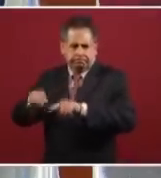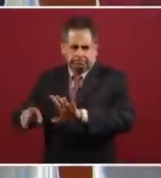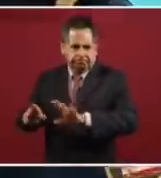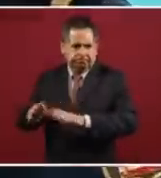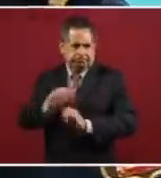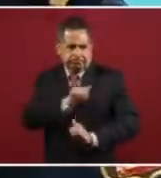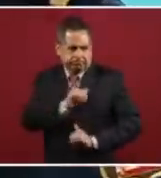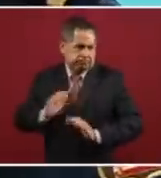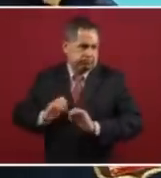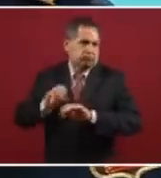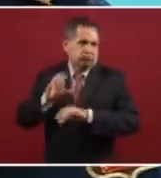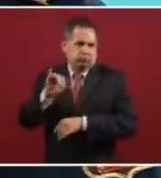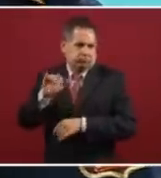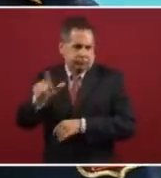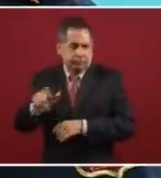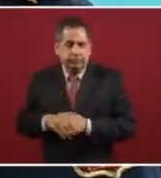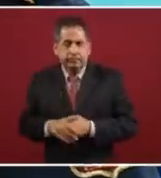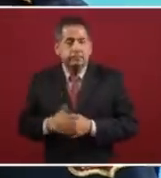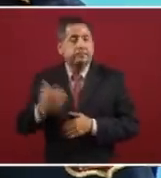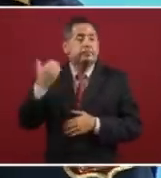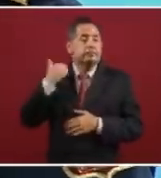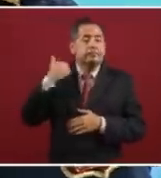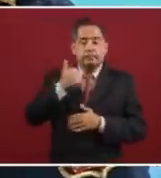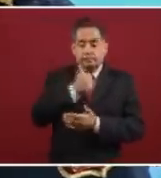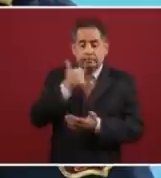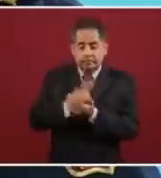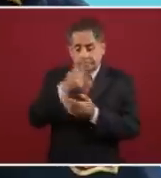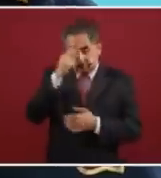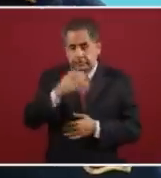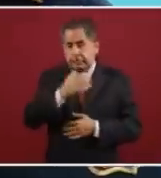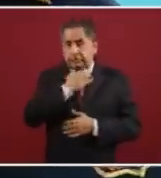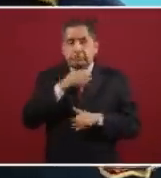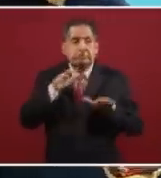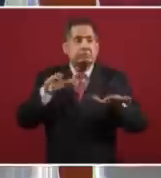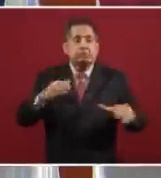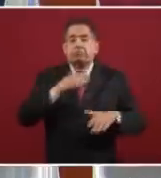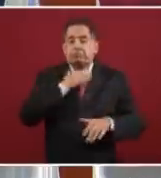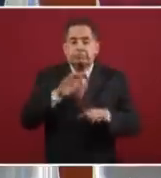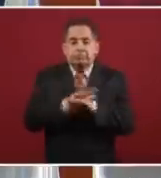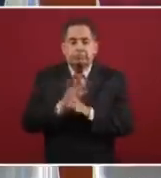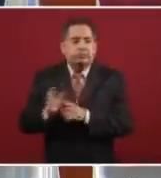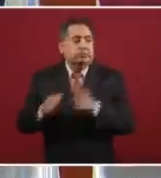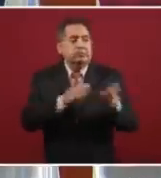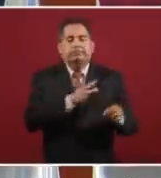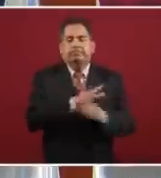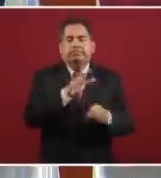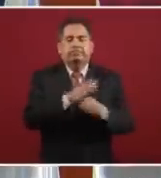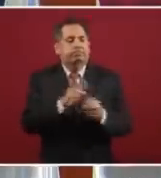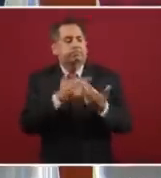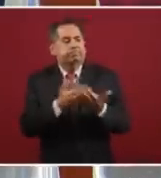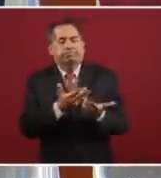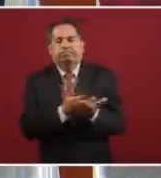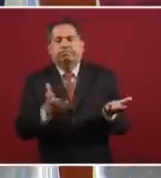va a buscar aliviar la saturación que tiene el actual aeropuerto de la Ciudad de México.